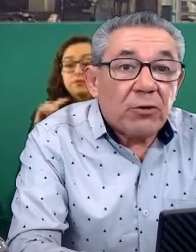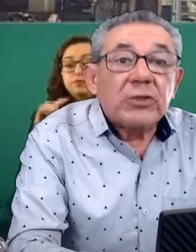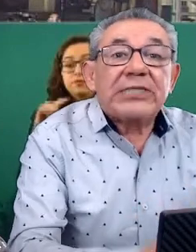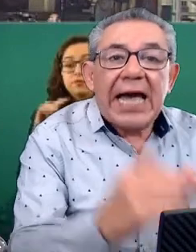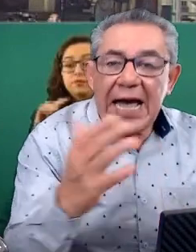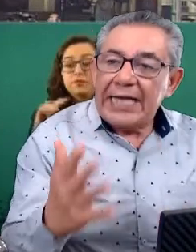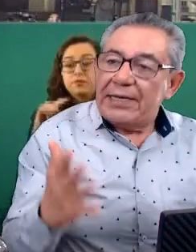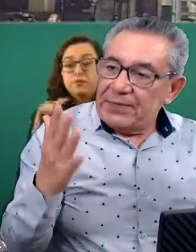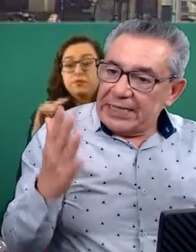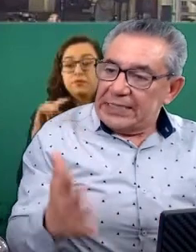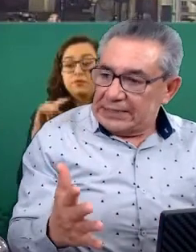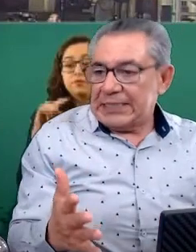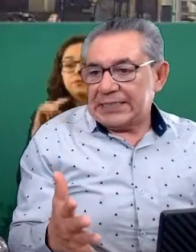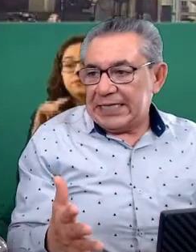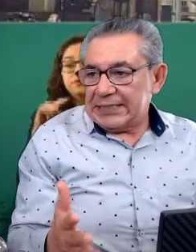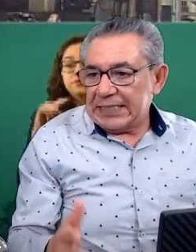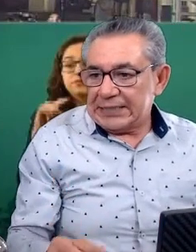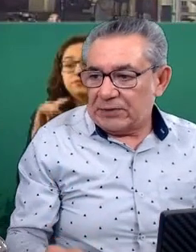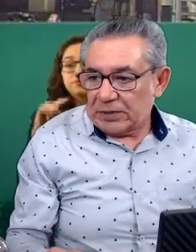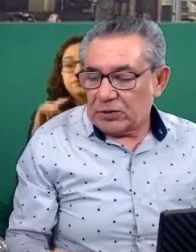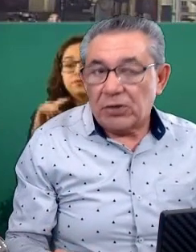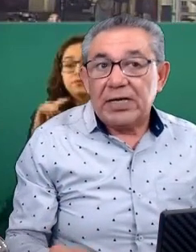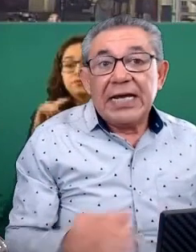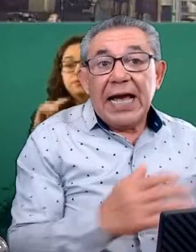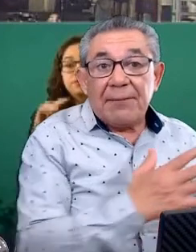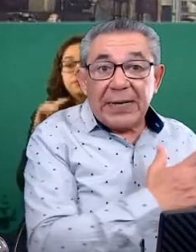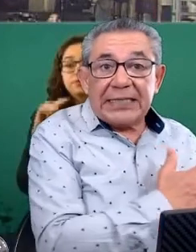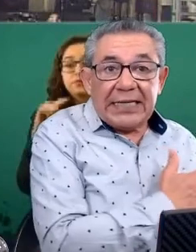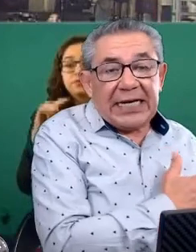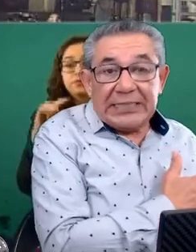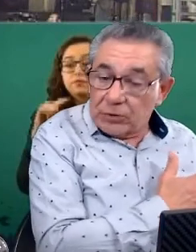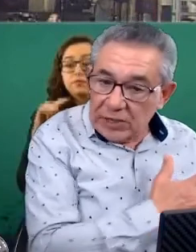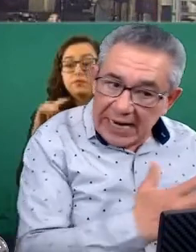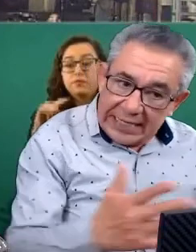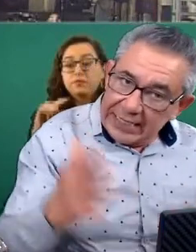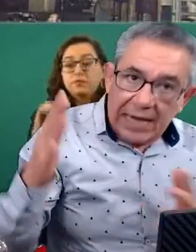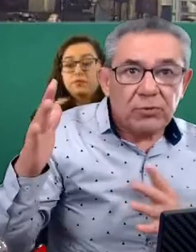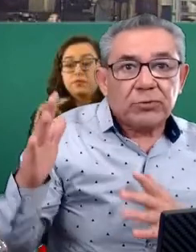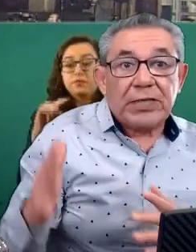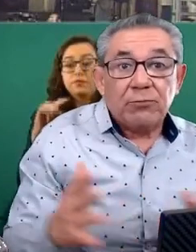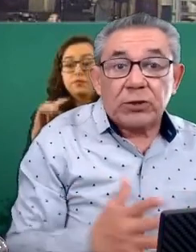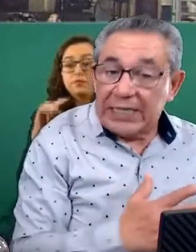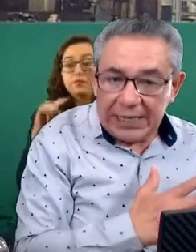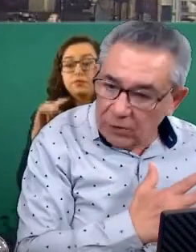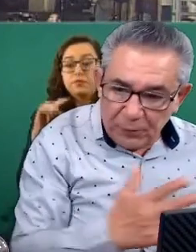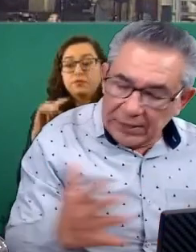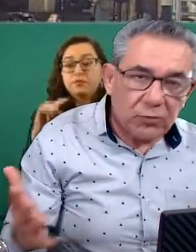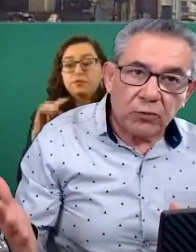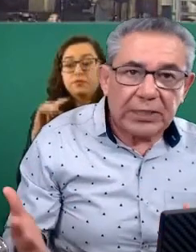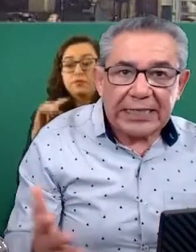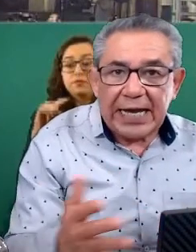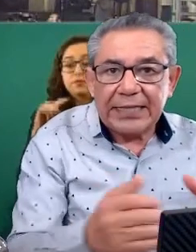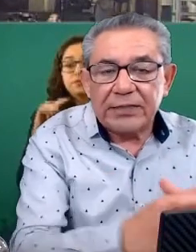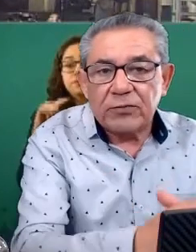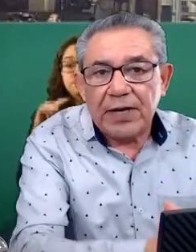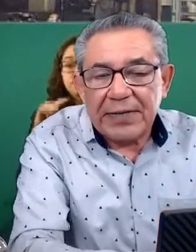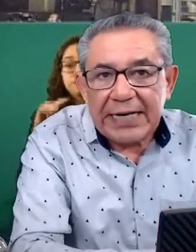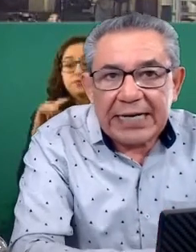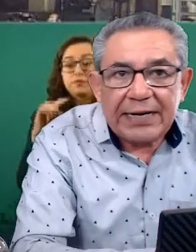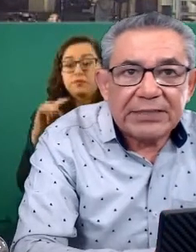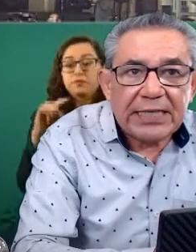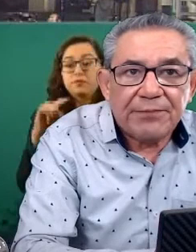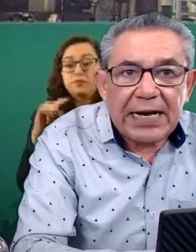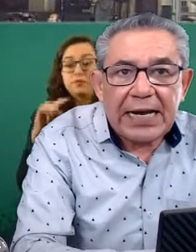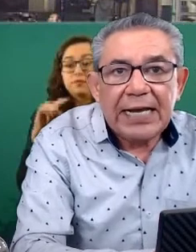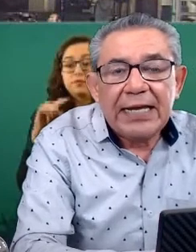Y bueno, ya hay evidencias de esa situación. Aparte del historial que ya conocemos y que no puede ocultar ya de ninguna